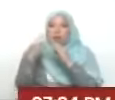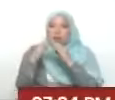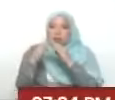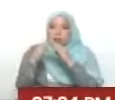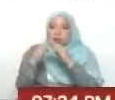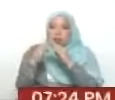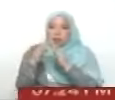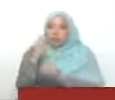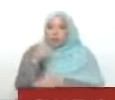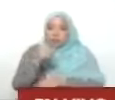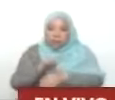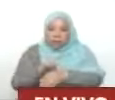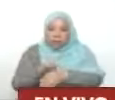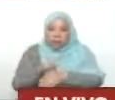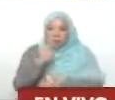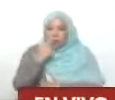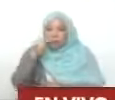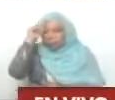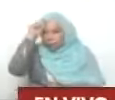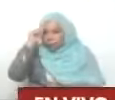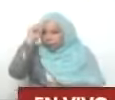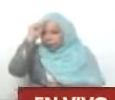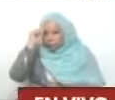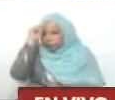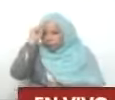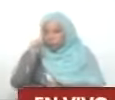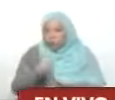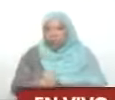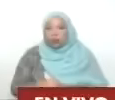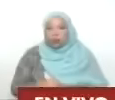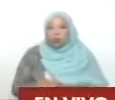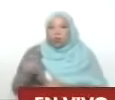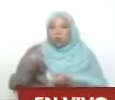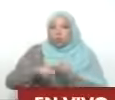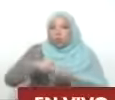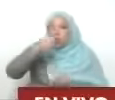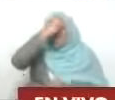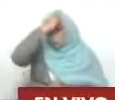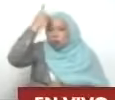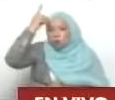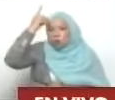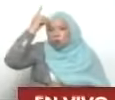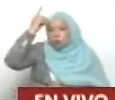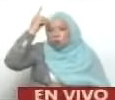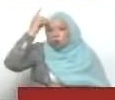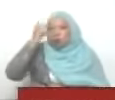cuando estamos entrando, Diosdado, Cilia, en el museo